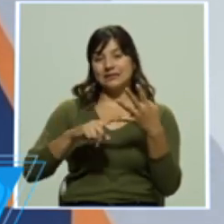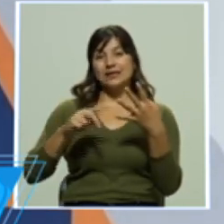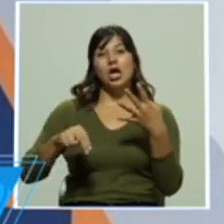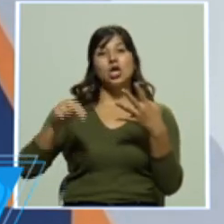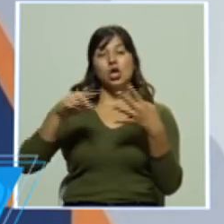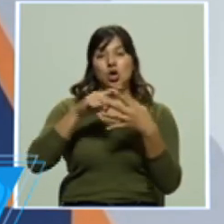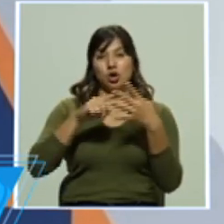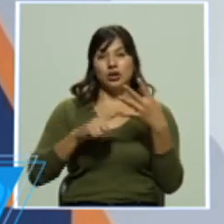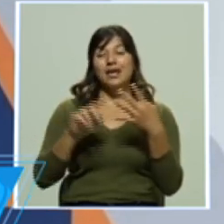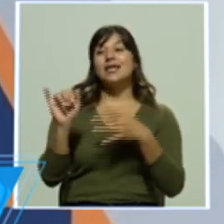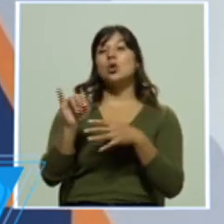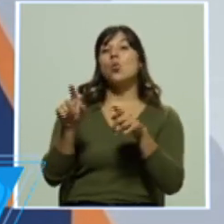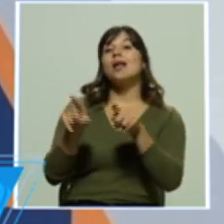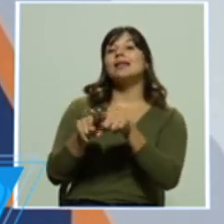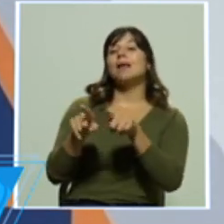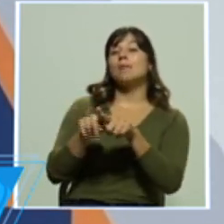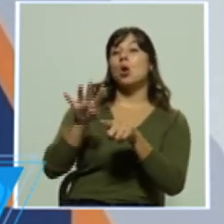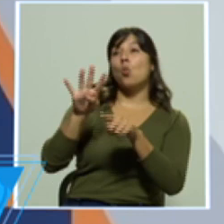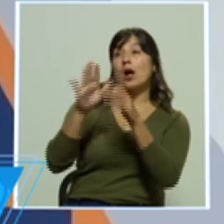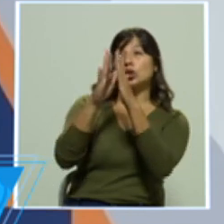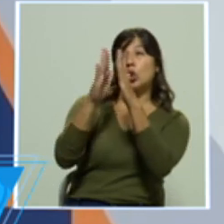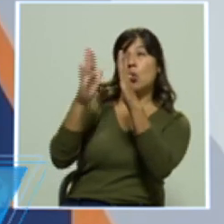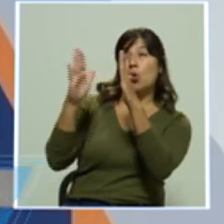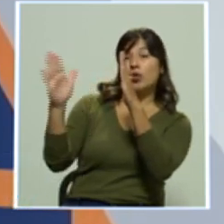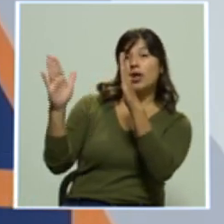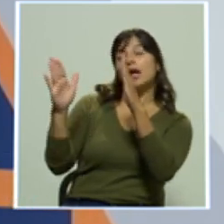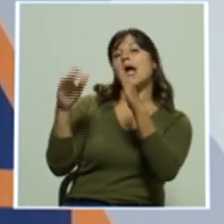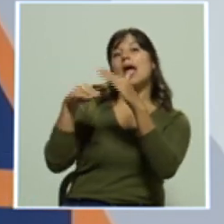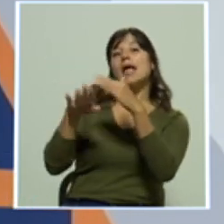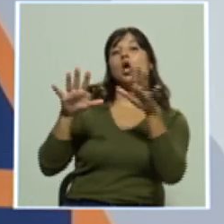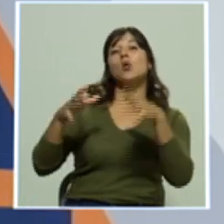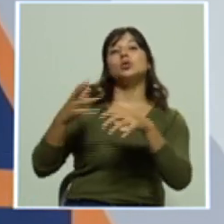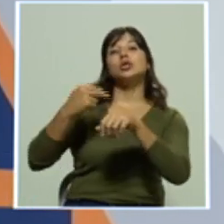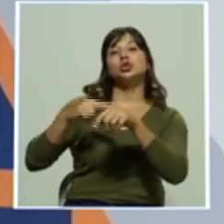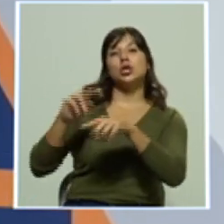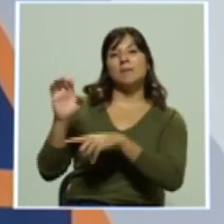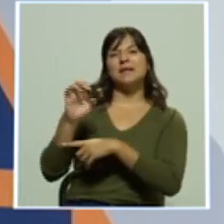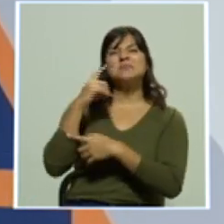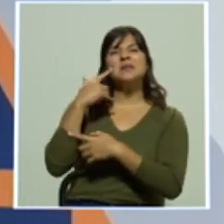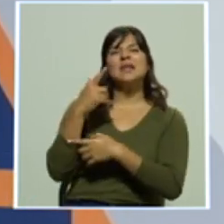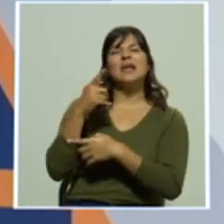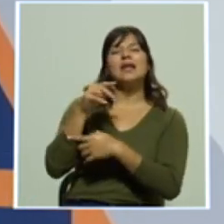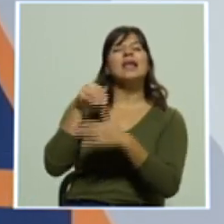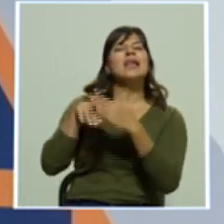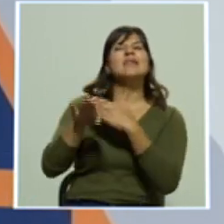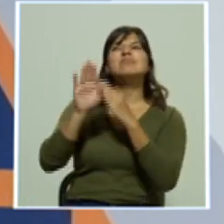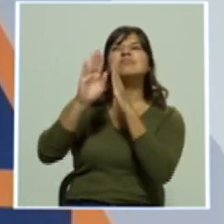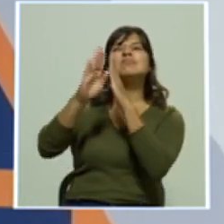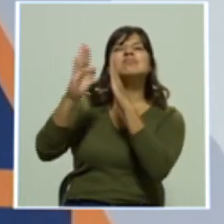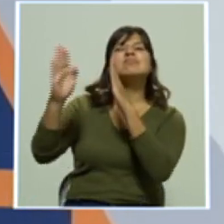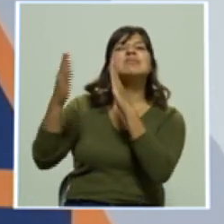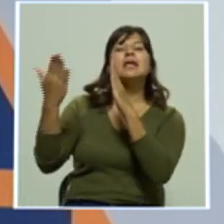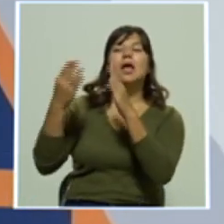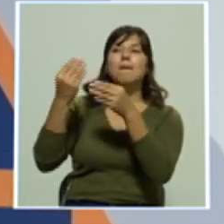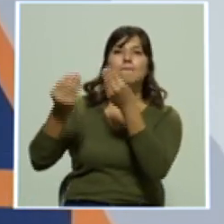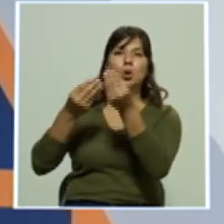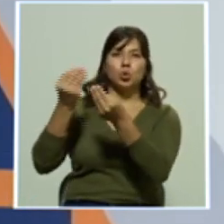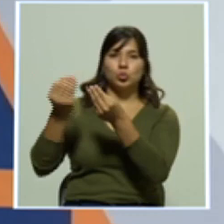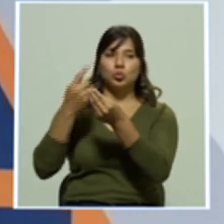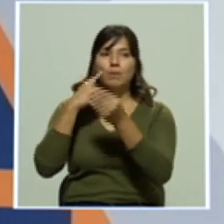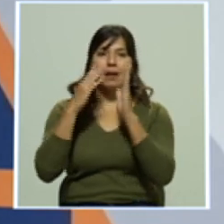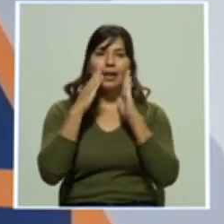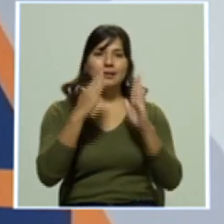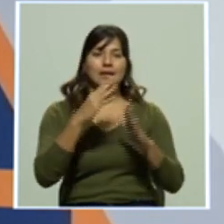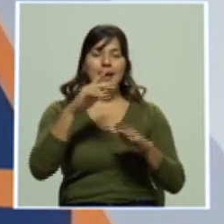municipales de emergencia para tener los suministros necesarios para atender población en caso de que sea necesario. Además, Atendemos cerca de